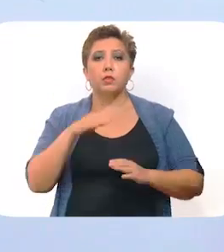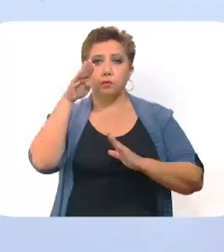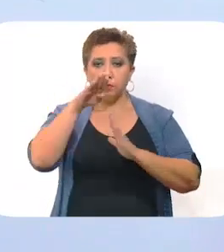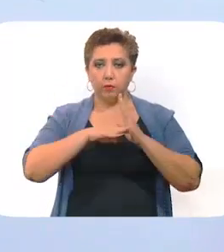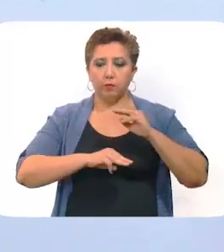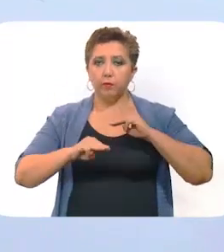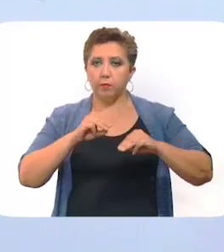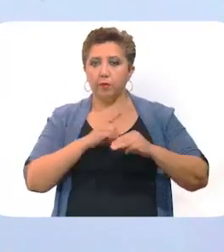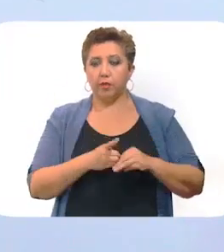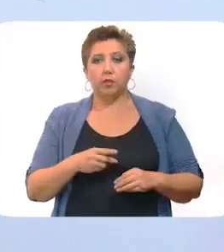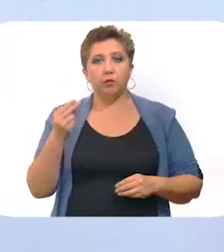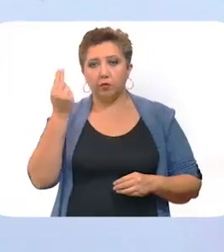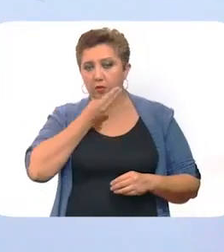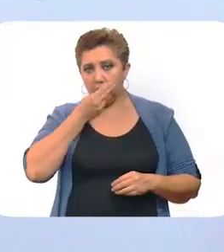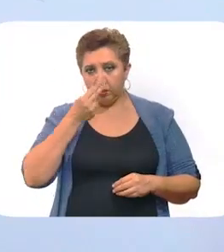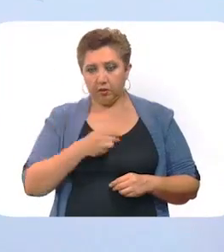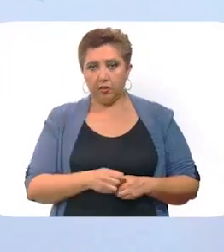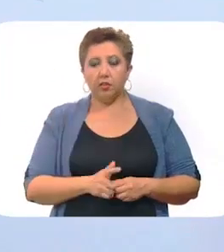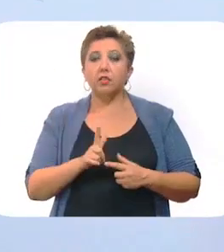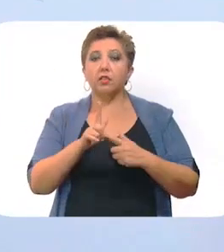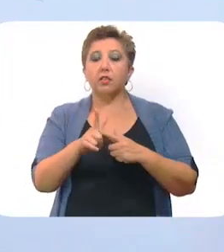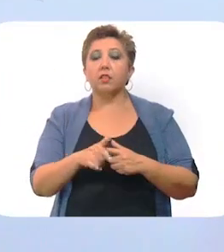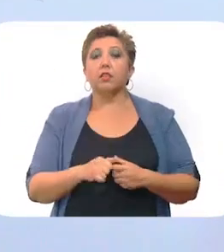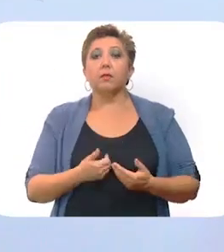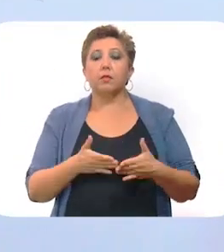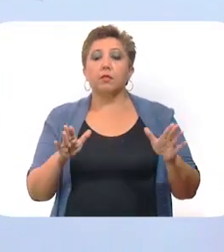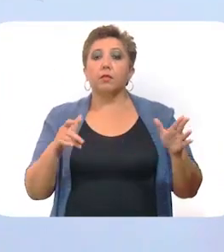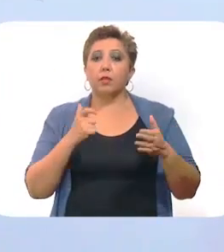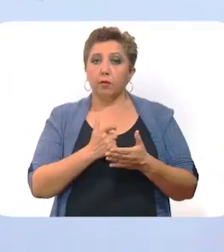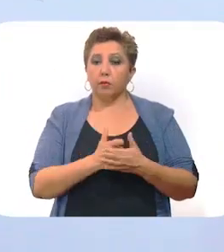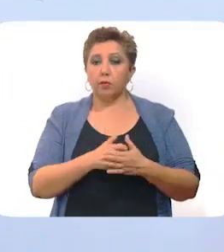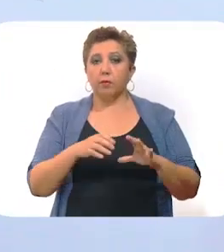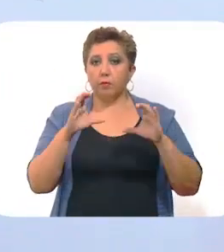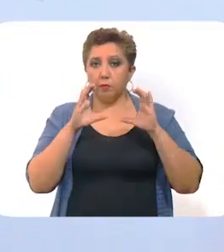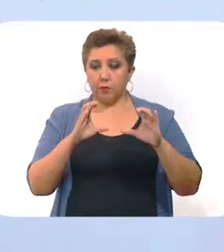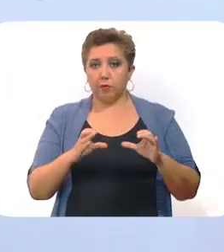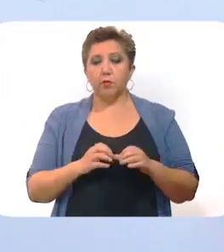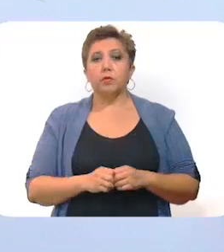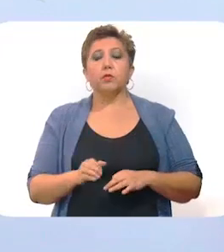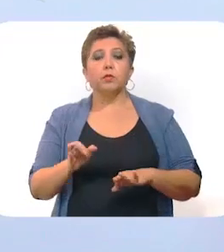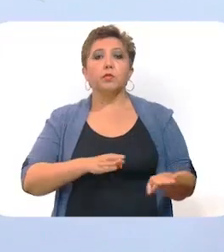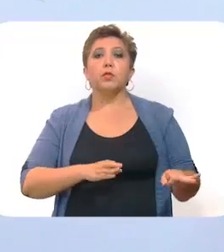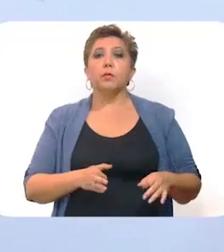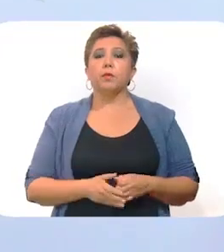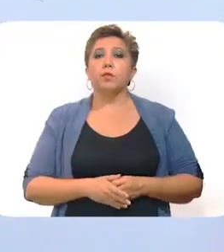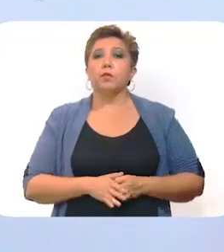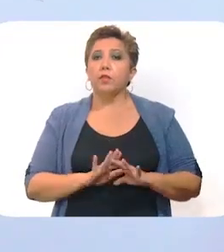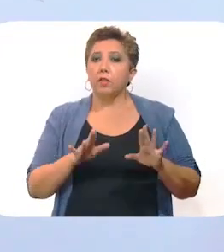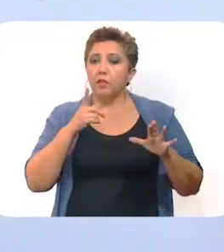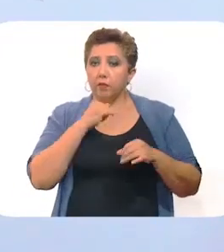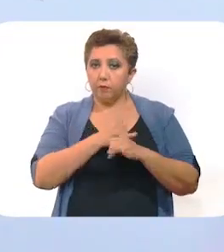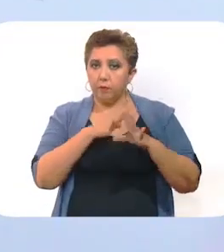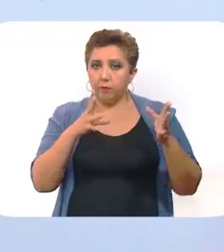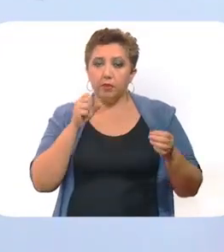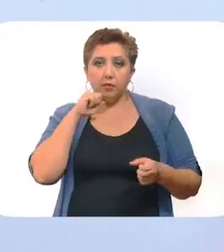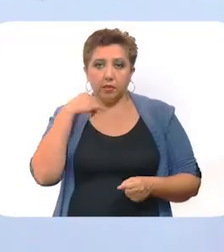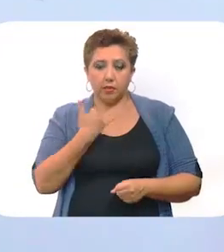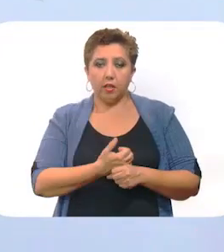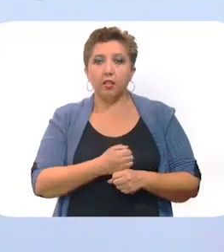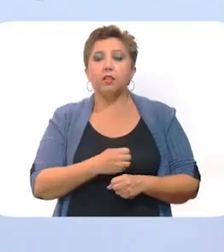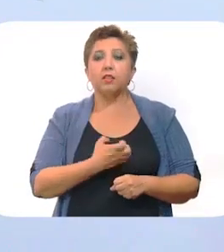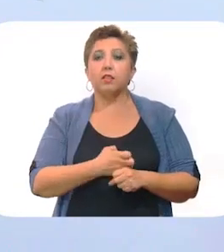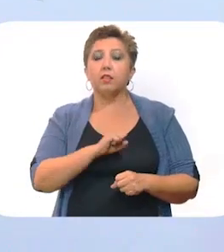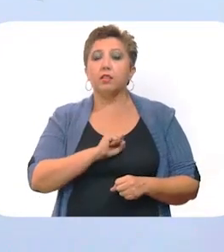disminuir la movilidad social innecesaria y mantener la reapertura económica para salvaguardar los empleos, como ha informado la Secretaría Estatal de